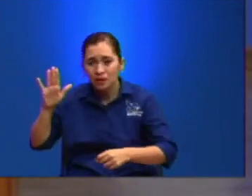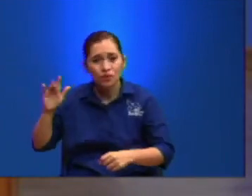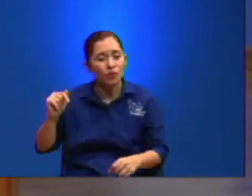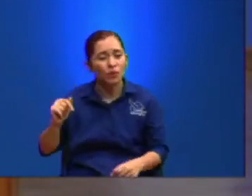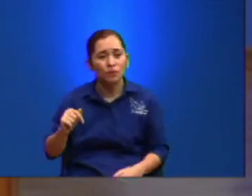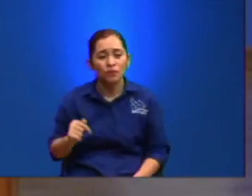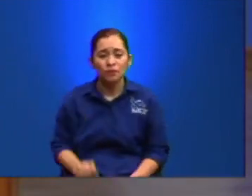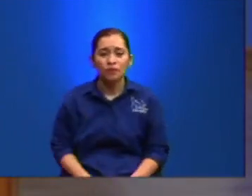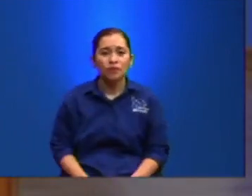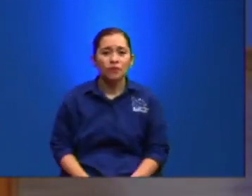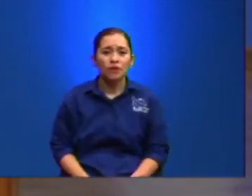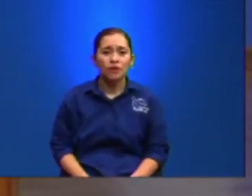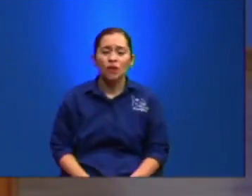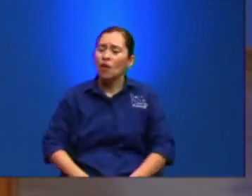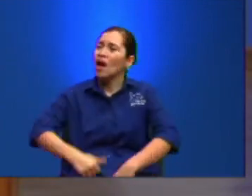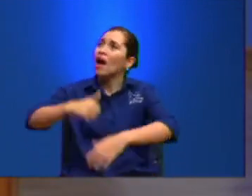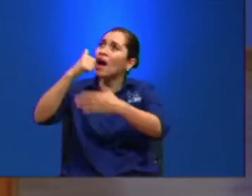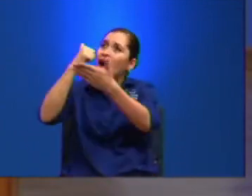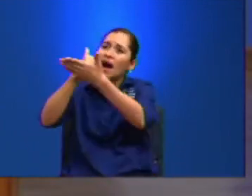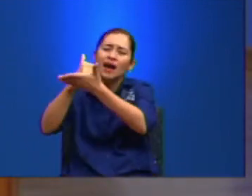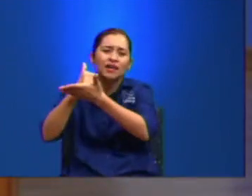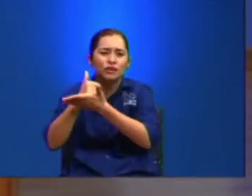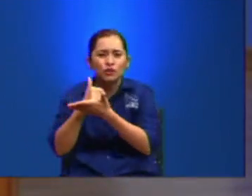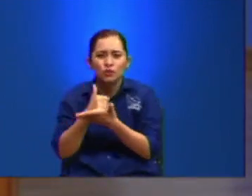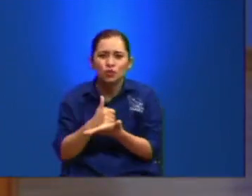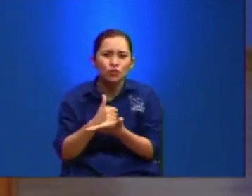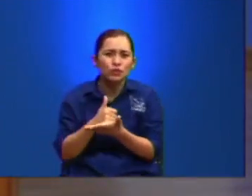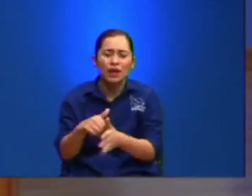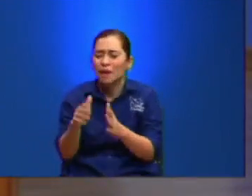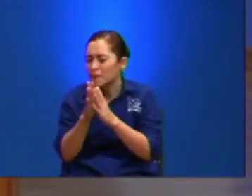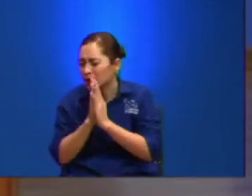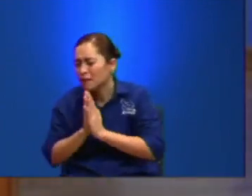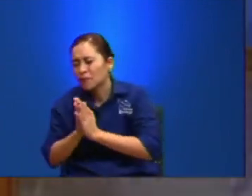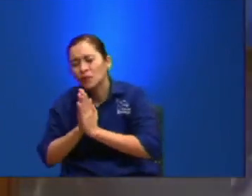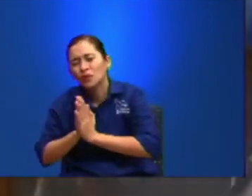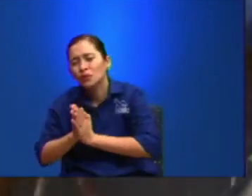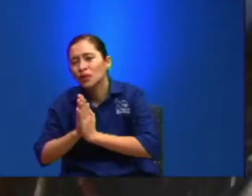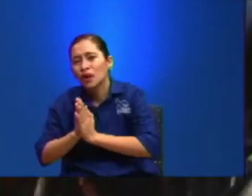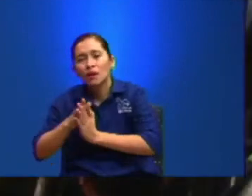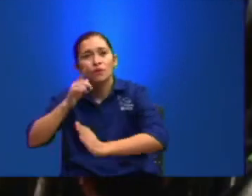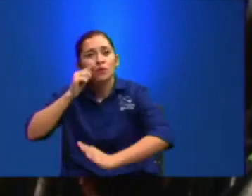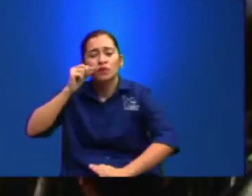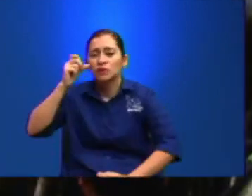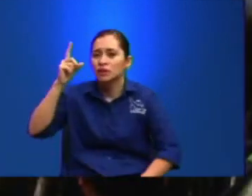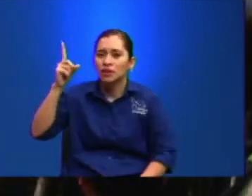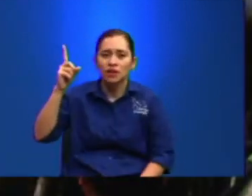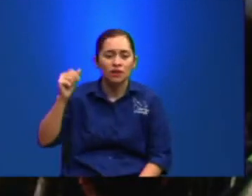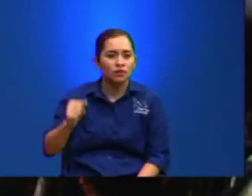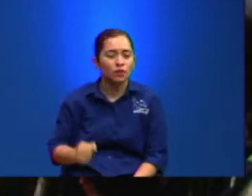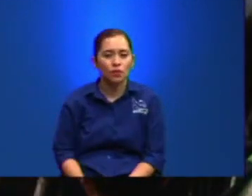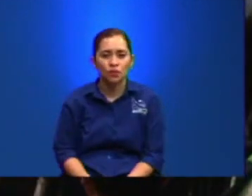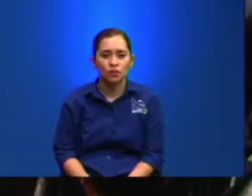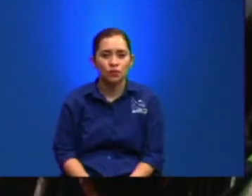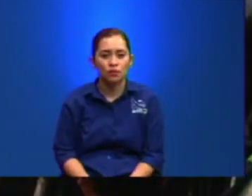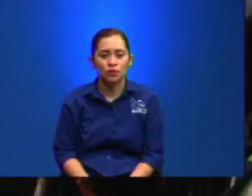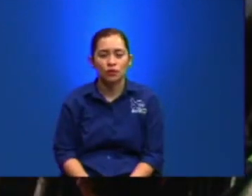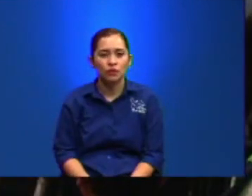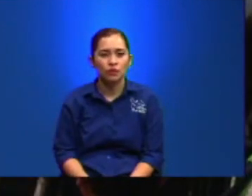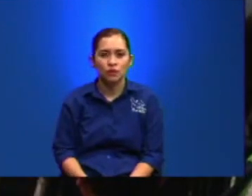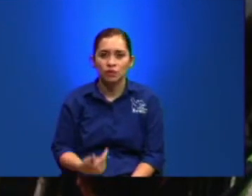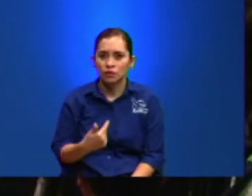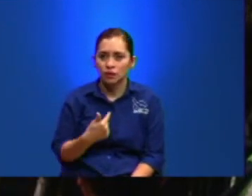ni siquiera como penitencia me voy a pie a la iglesia señor ya no voy a usar vehículos